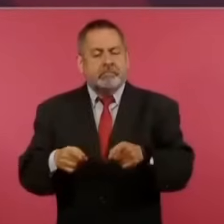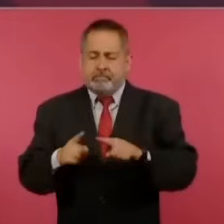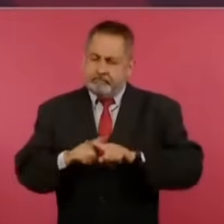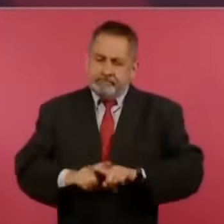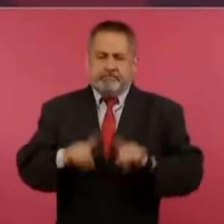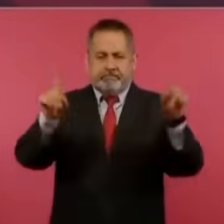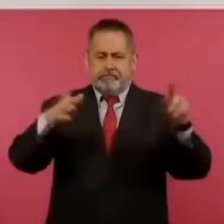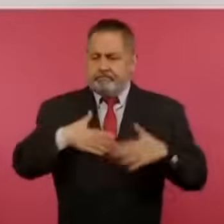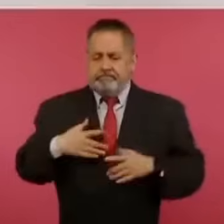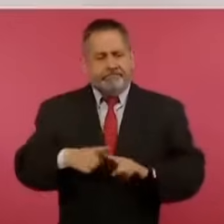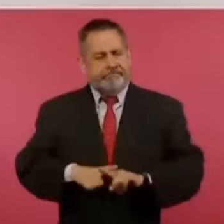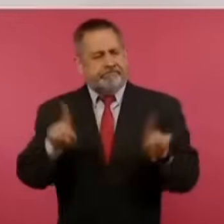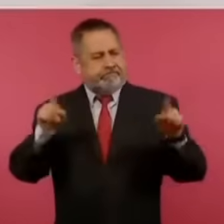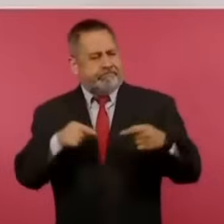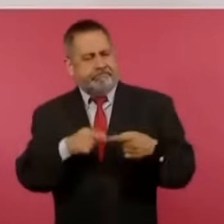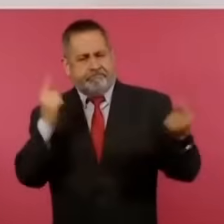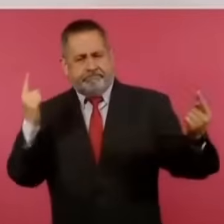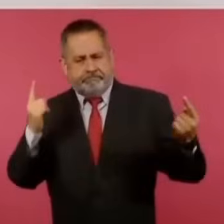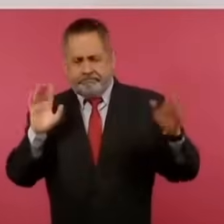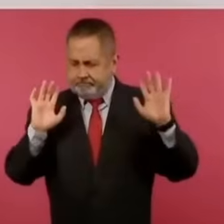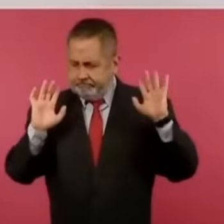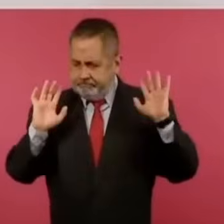distintos, diferentes.